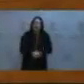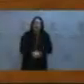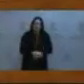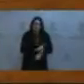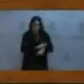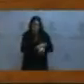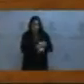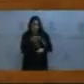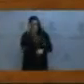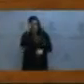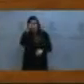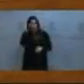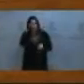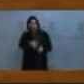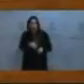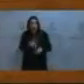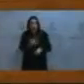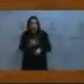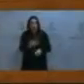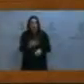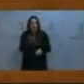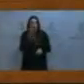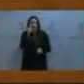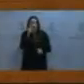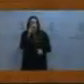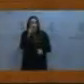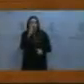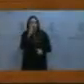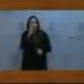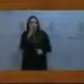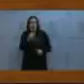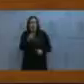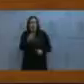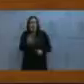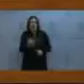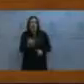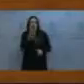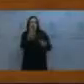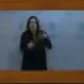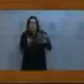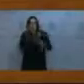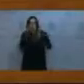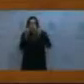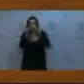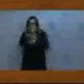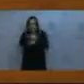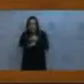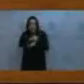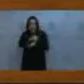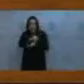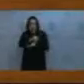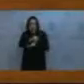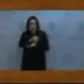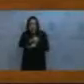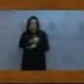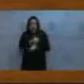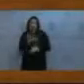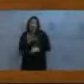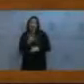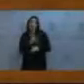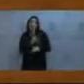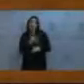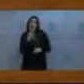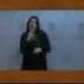la ganadería. ¿Qué hay en nuestros pueblos, nada más que ganaderos, consejero? ¿Qué hay? ¿Quién les envió la carta diciéndoles que les iban a recortar el 10%? Nada más